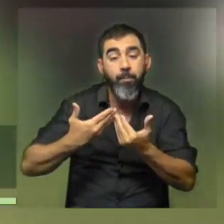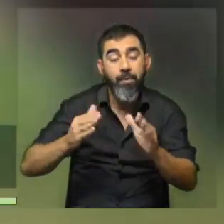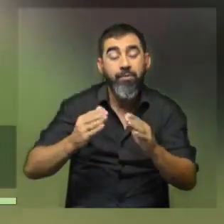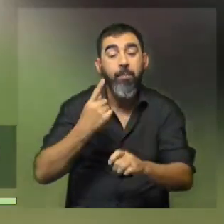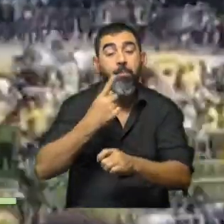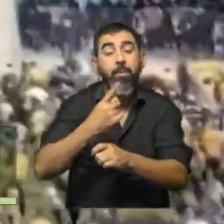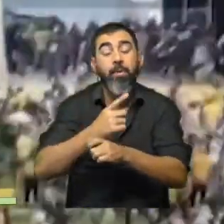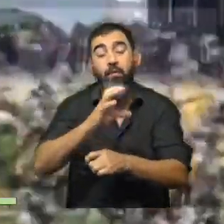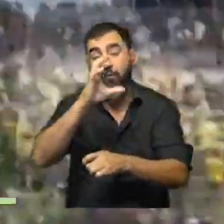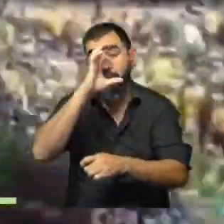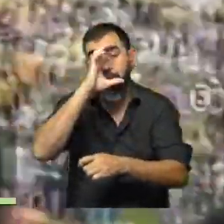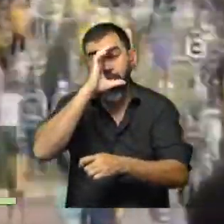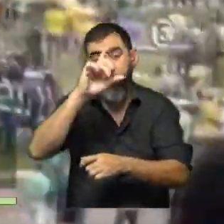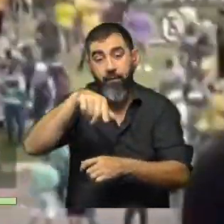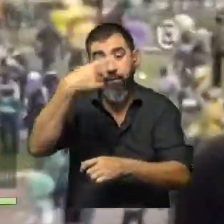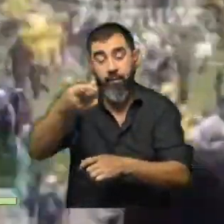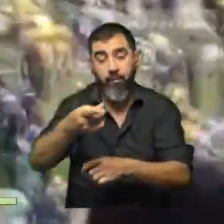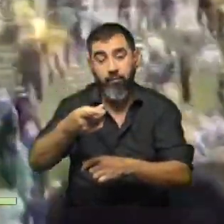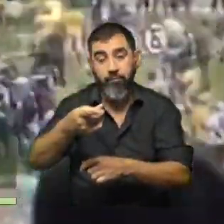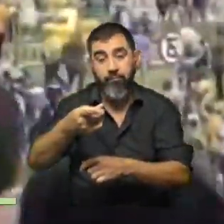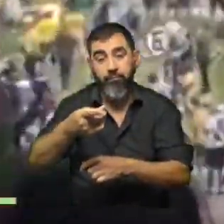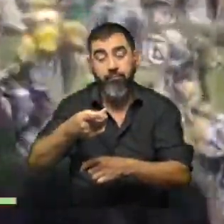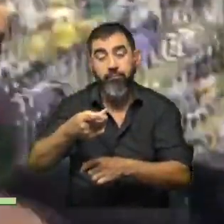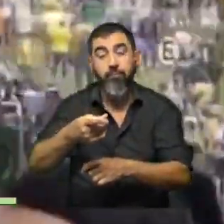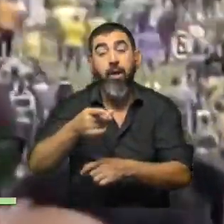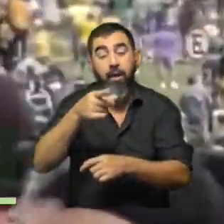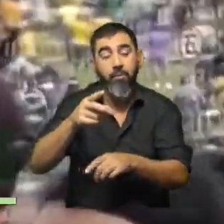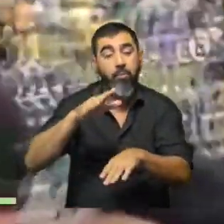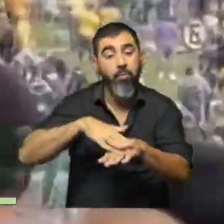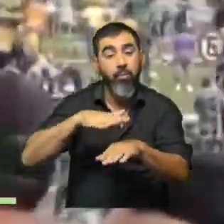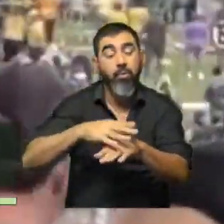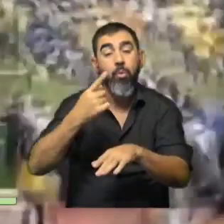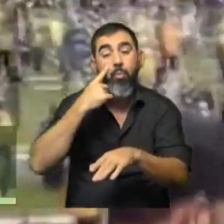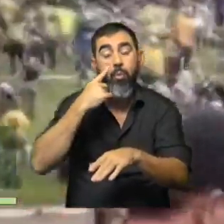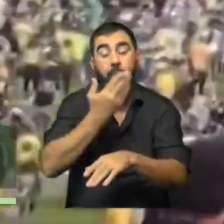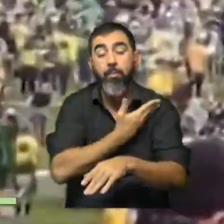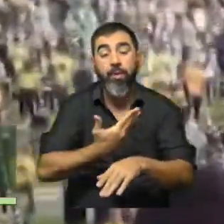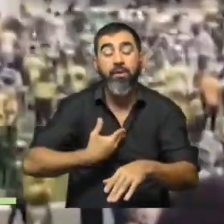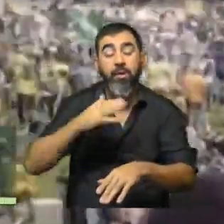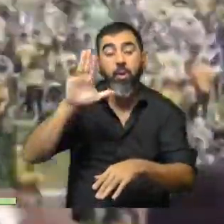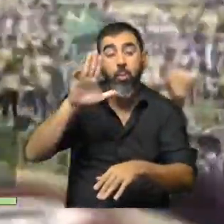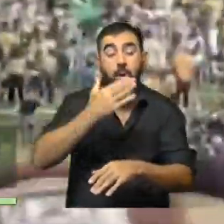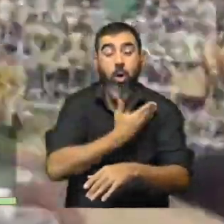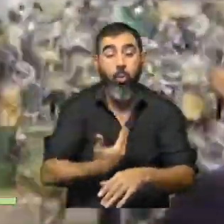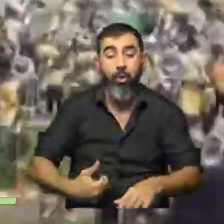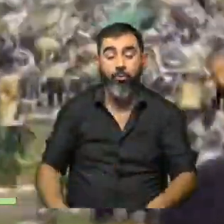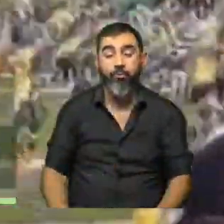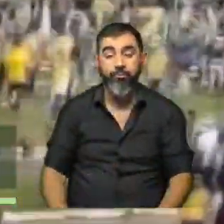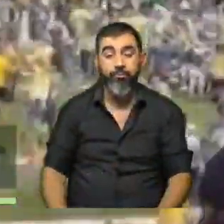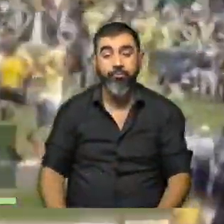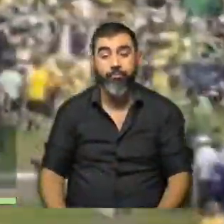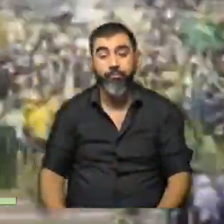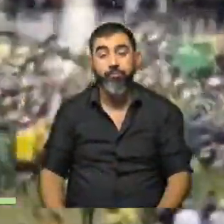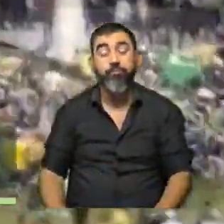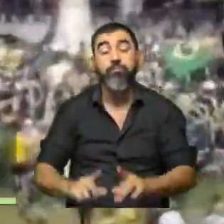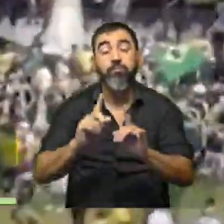en primero de febrero y será una prueba de fuego para el gobierno del presidente Lula además el